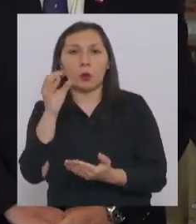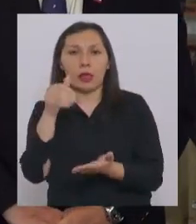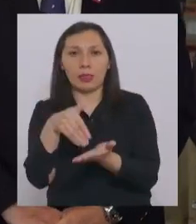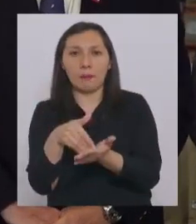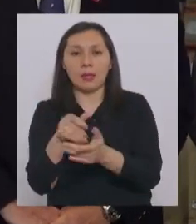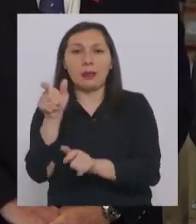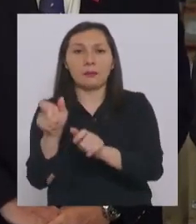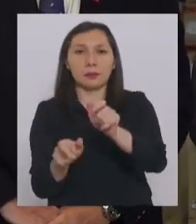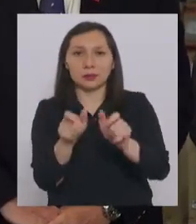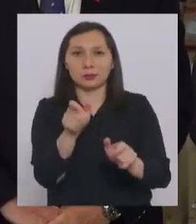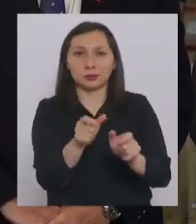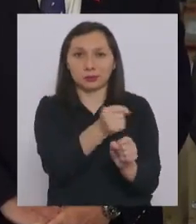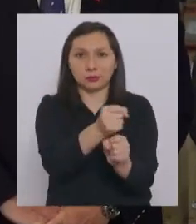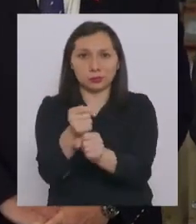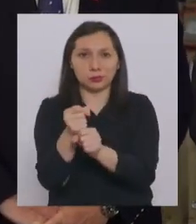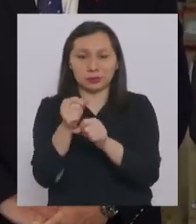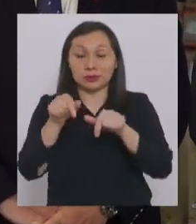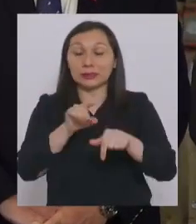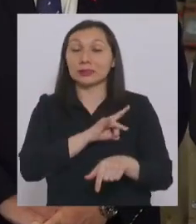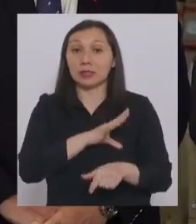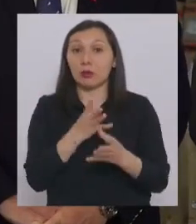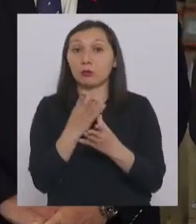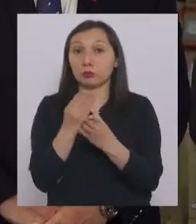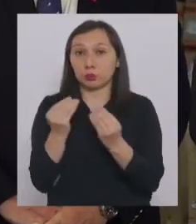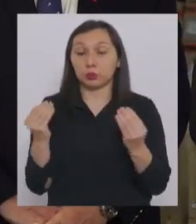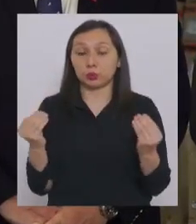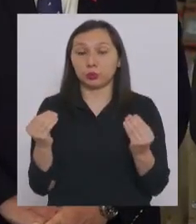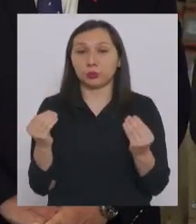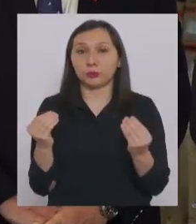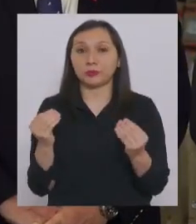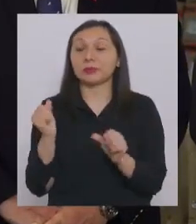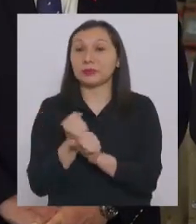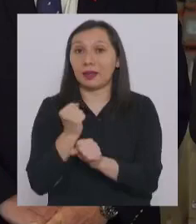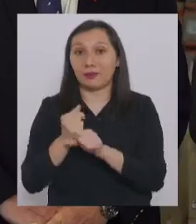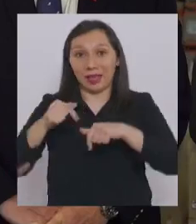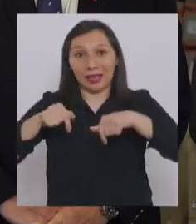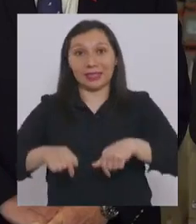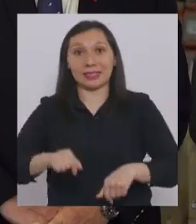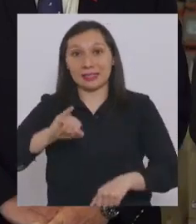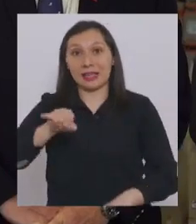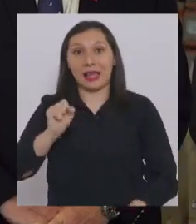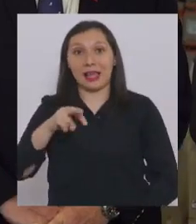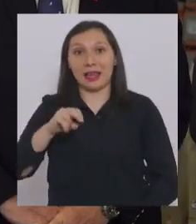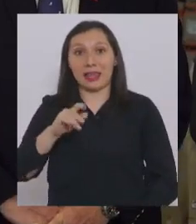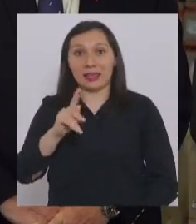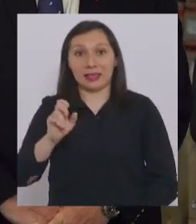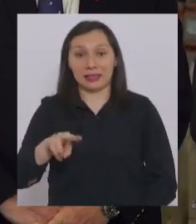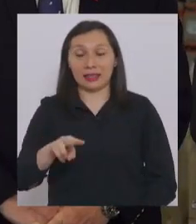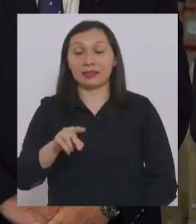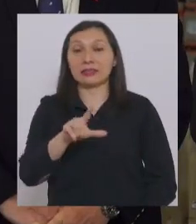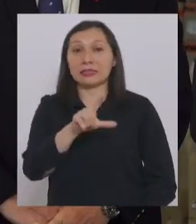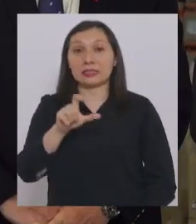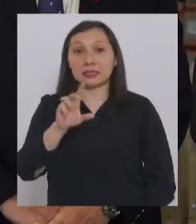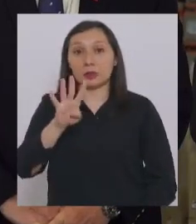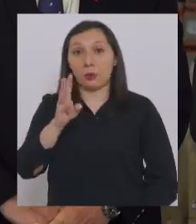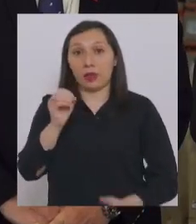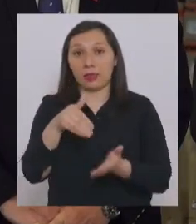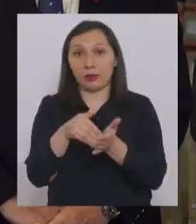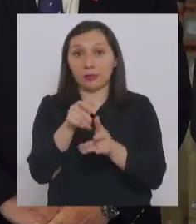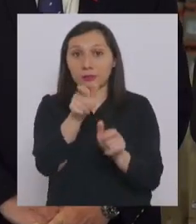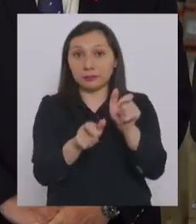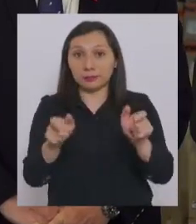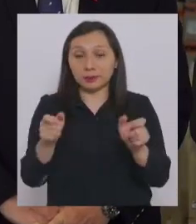mil trabajadores chilenos. Muchos de ellos trabajan aquí en Yanequén. 740 mil